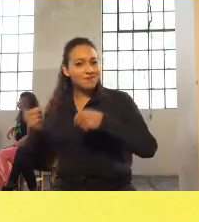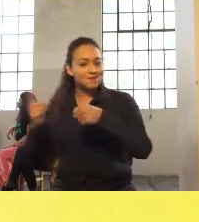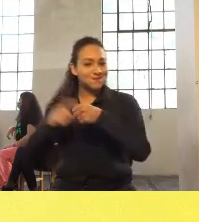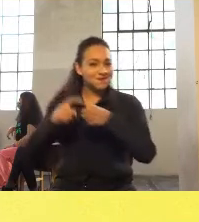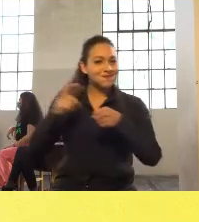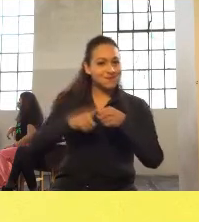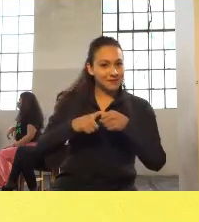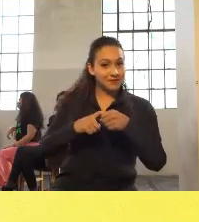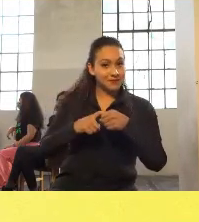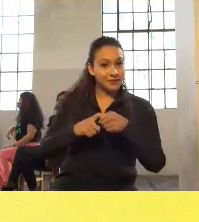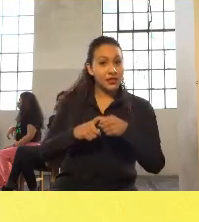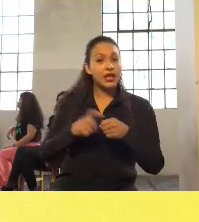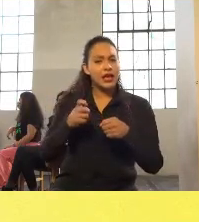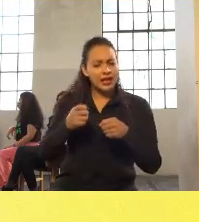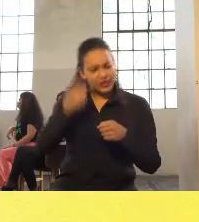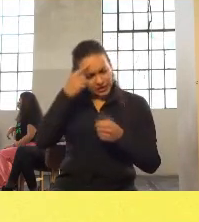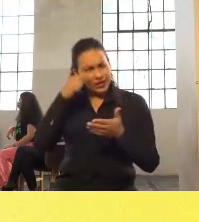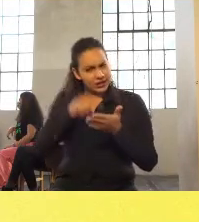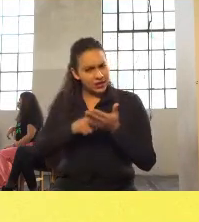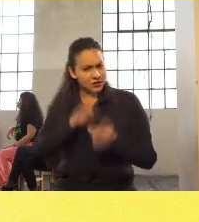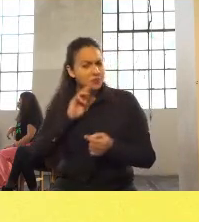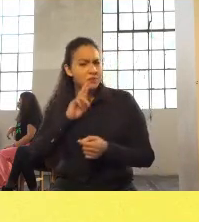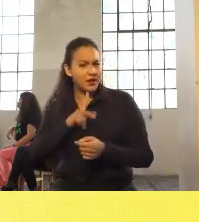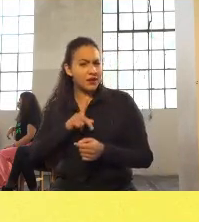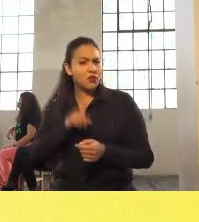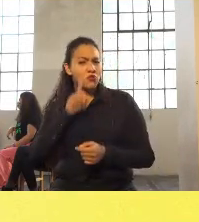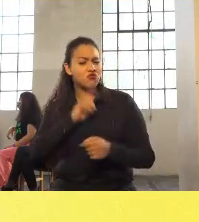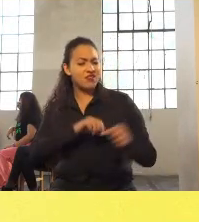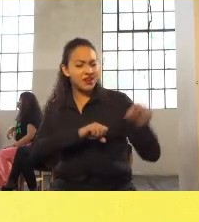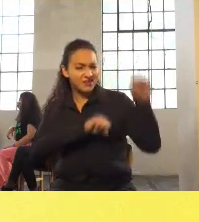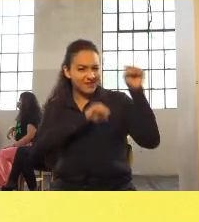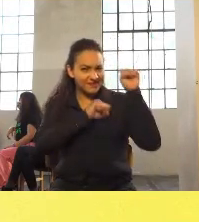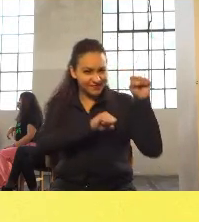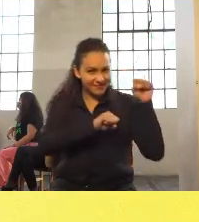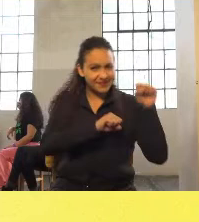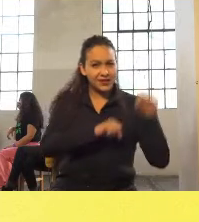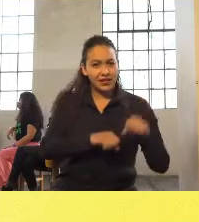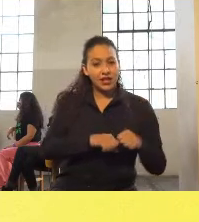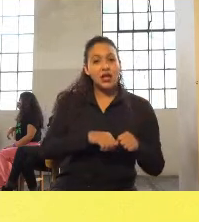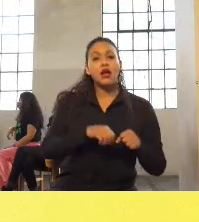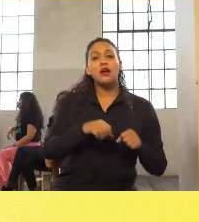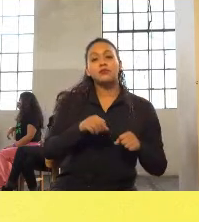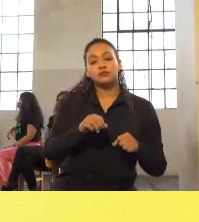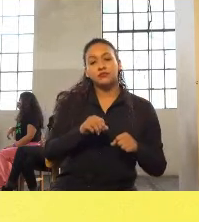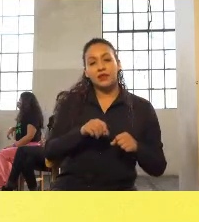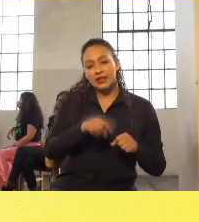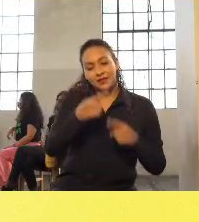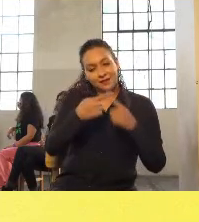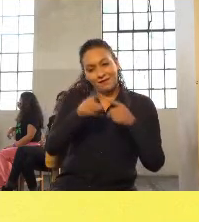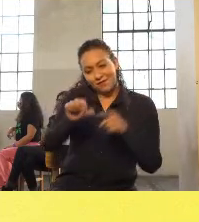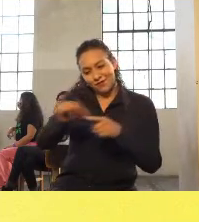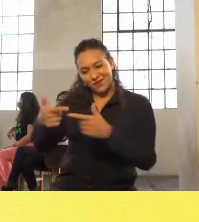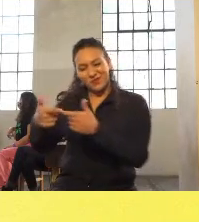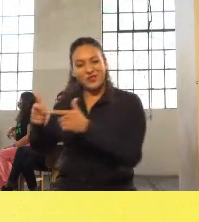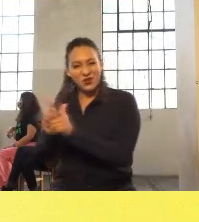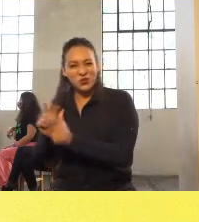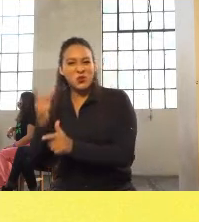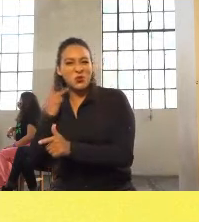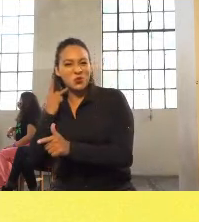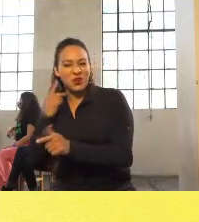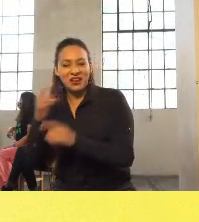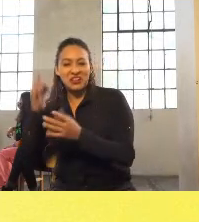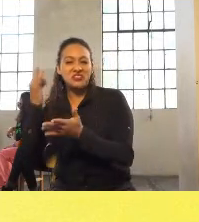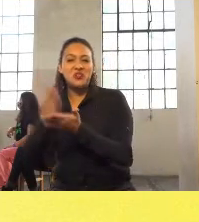es mejor eso al activista, que creo que también le llaman activista a los que trabajan con los partidos políticos y reparten folletos, esos también